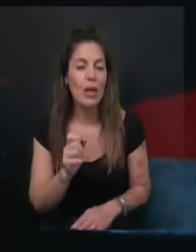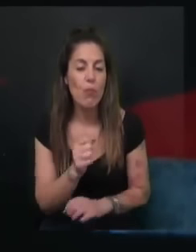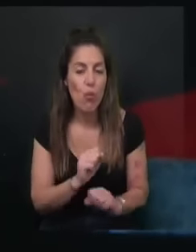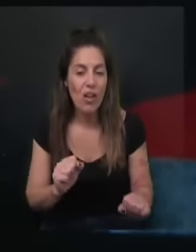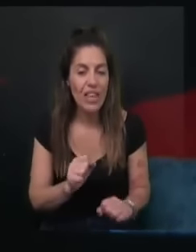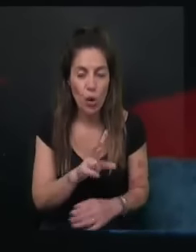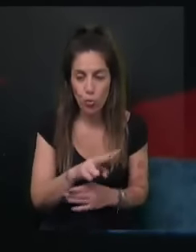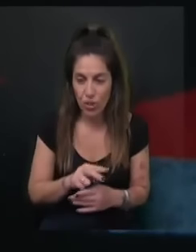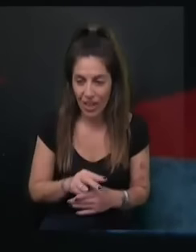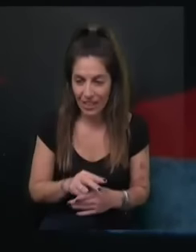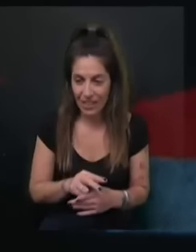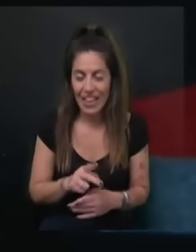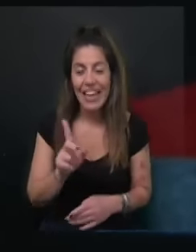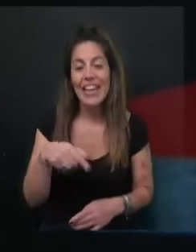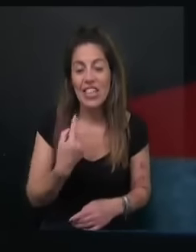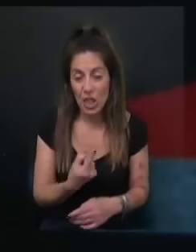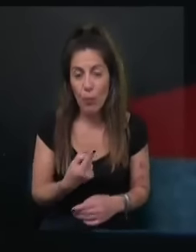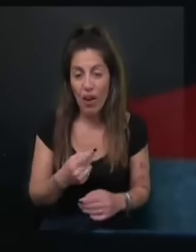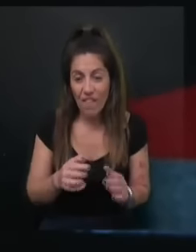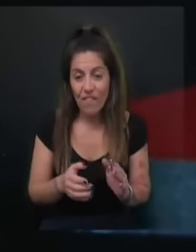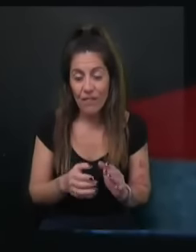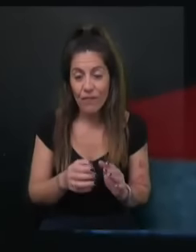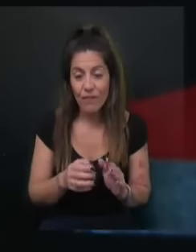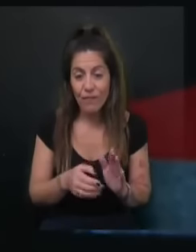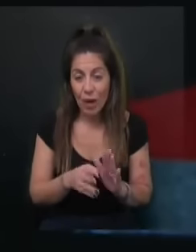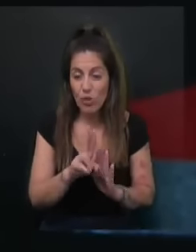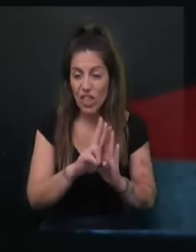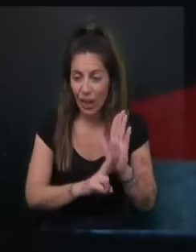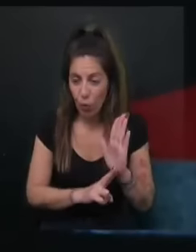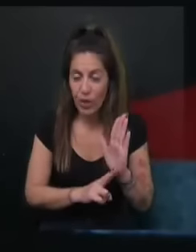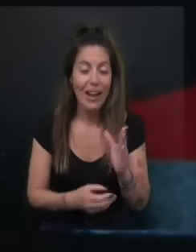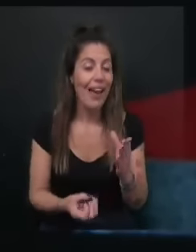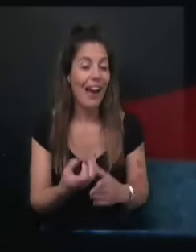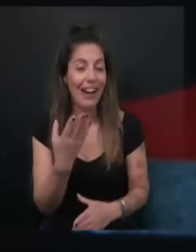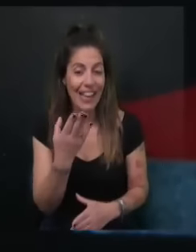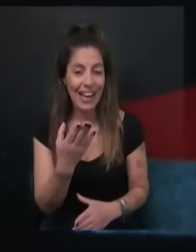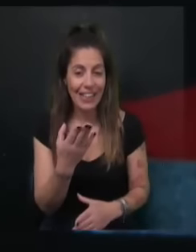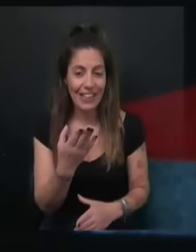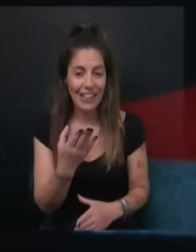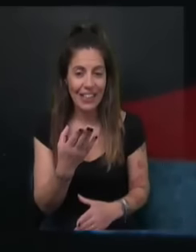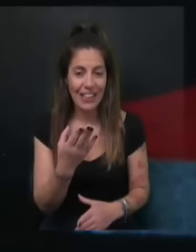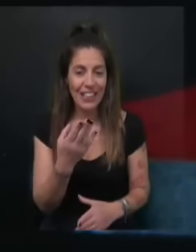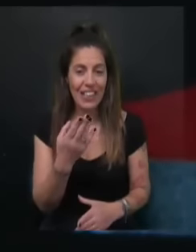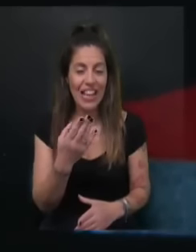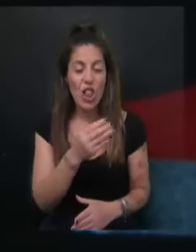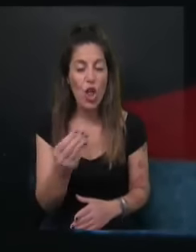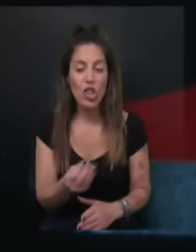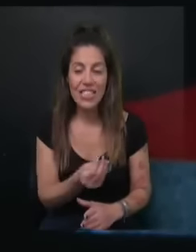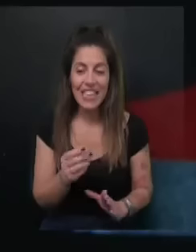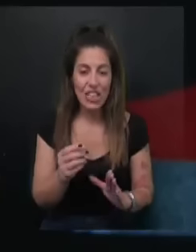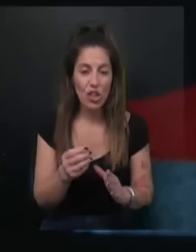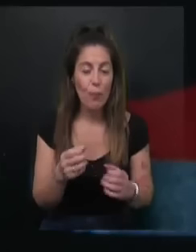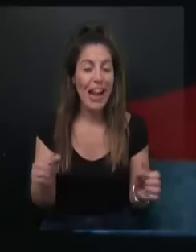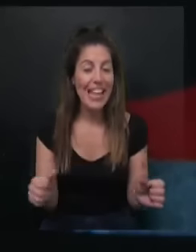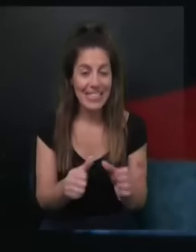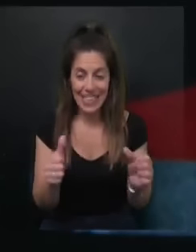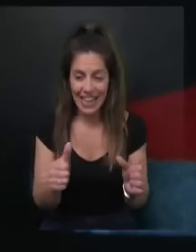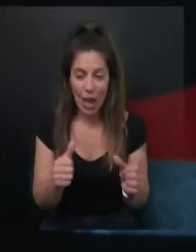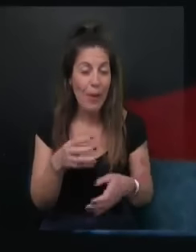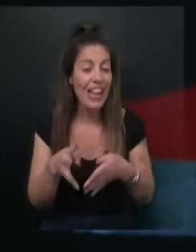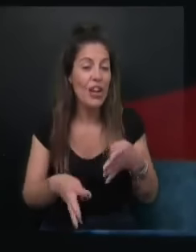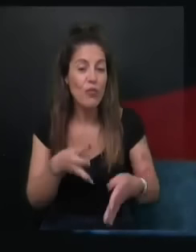usar y luego la vamos a Regular o sea vamos a crear los diseños de la implementación